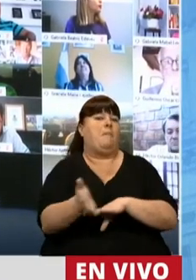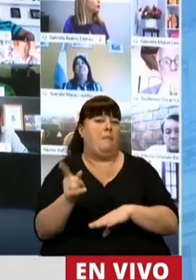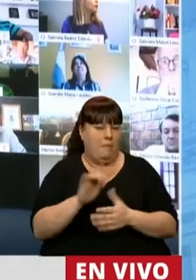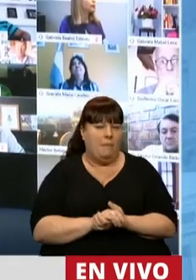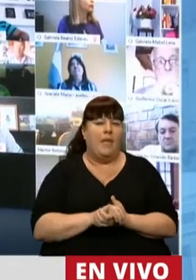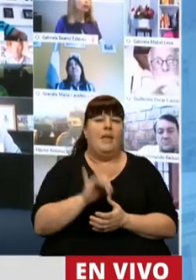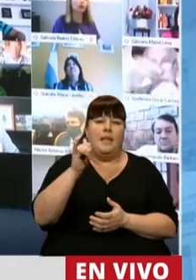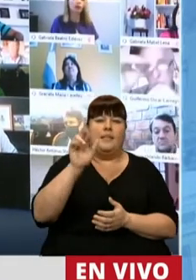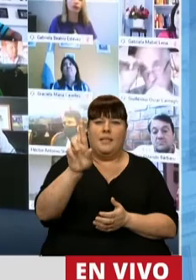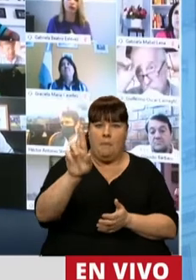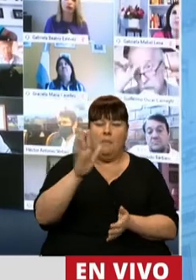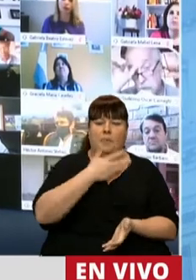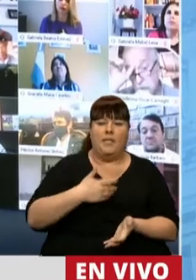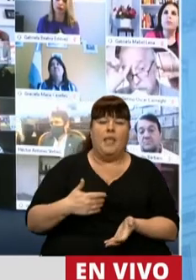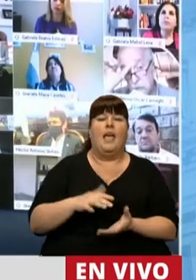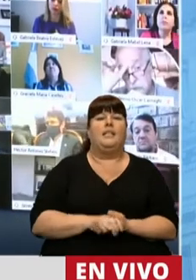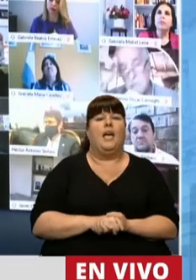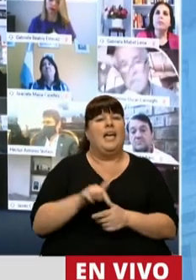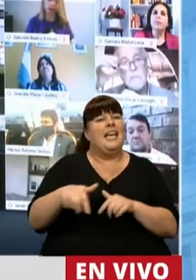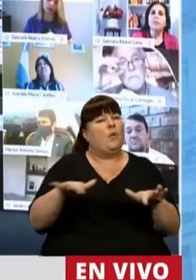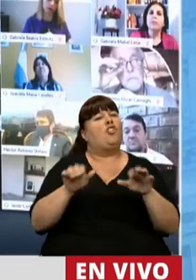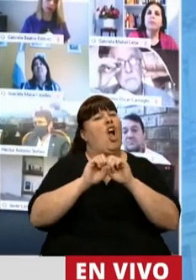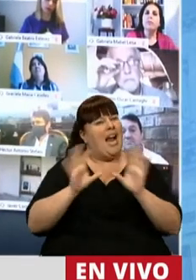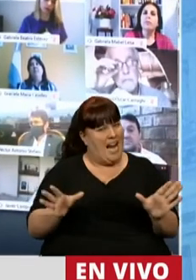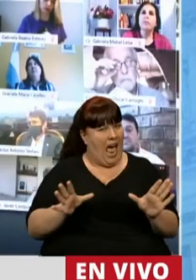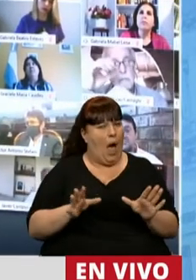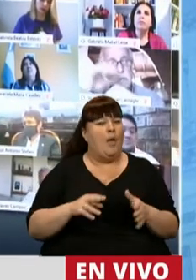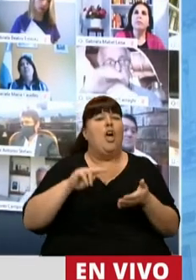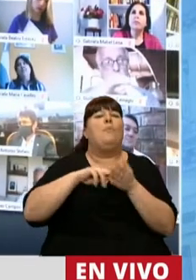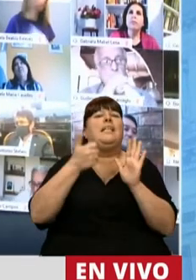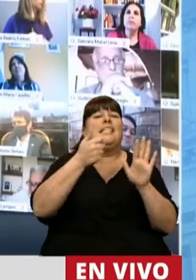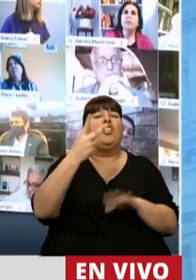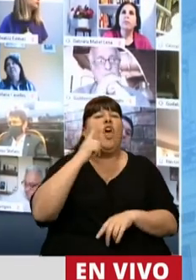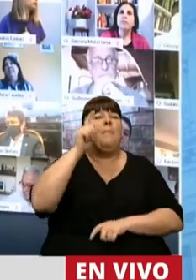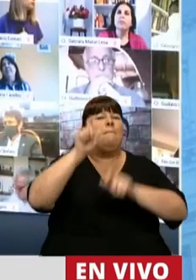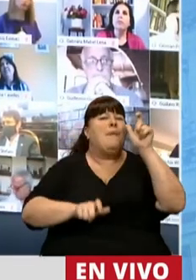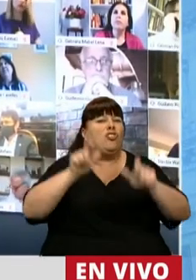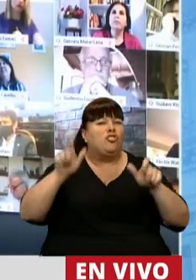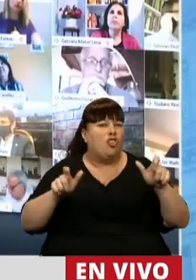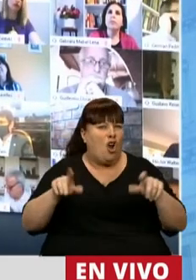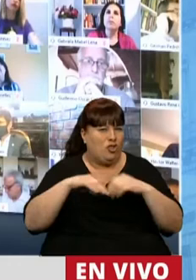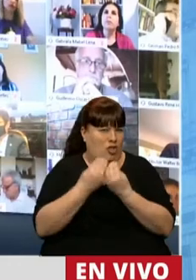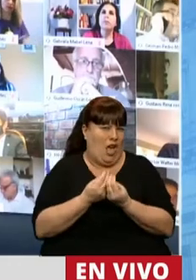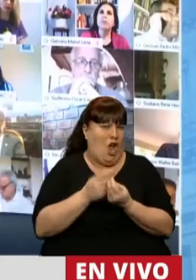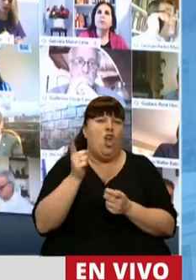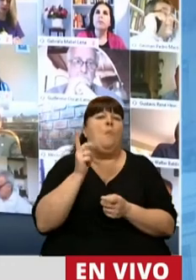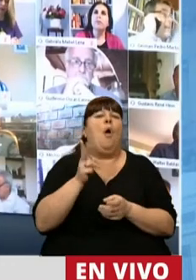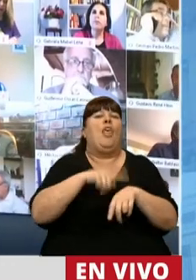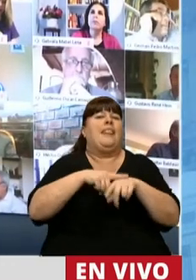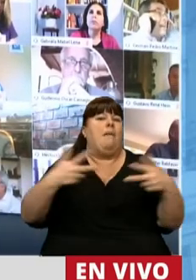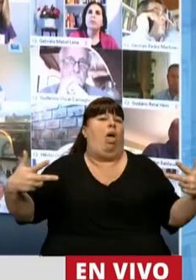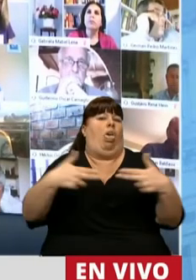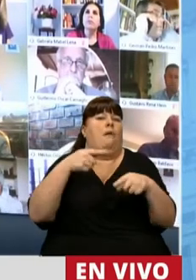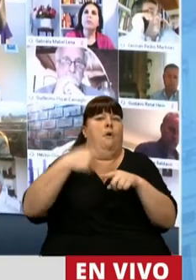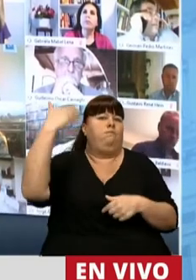excediendo. Sí, pero permítame, señor presidente, creo que esta es una situación grave que afecta a 62.000 personas. No me puede restringir en el tiempo